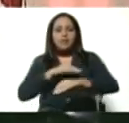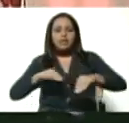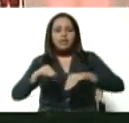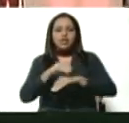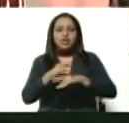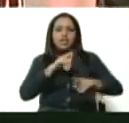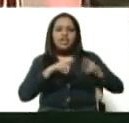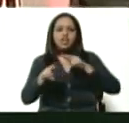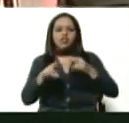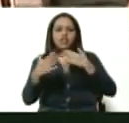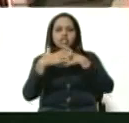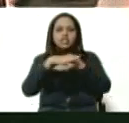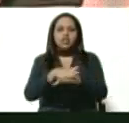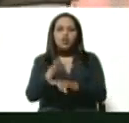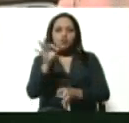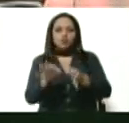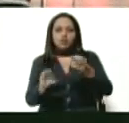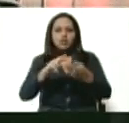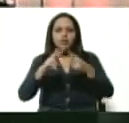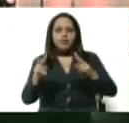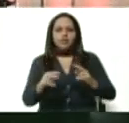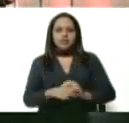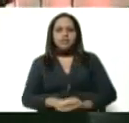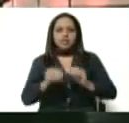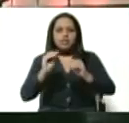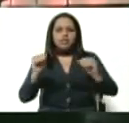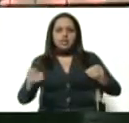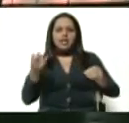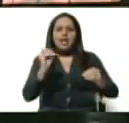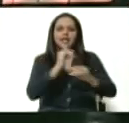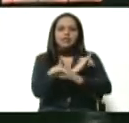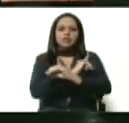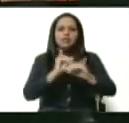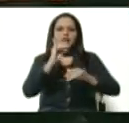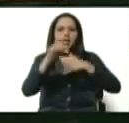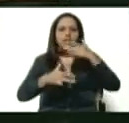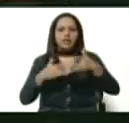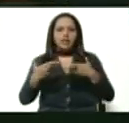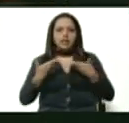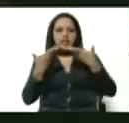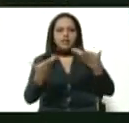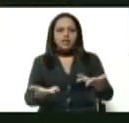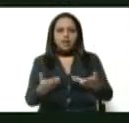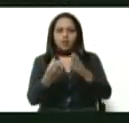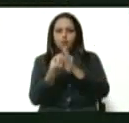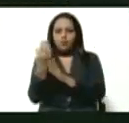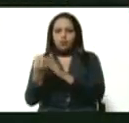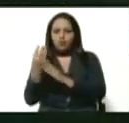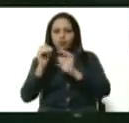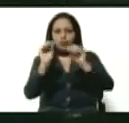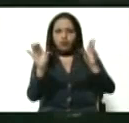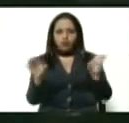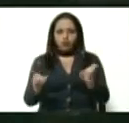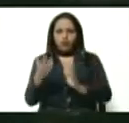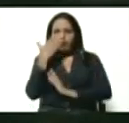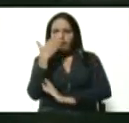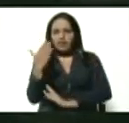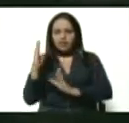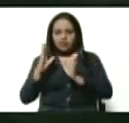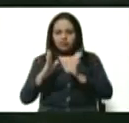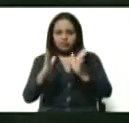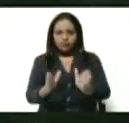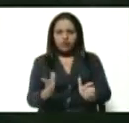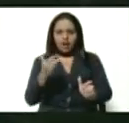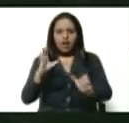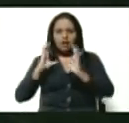Relaciones Interiores, Justicia y Paz, se les anuncia que ha concluido la ceremonia de ofrenda floral ante el sarcófago que guarda los restos